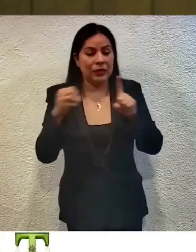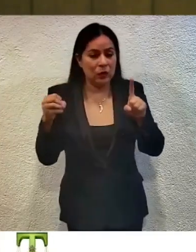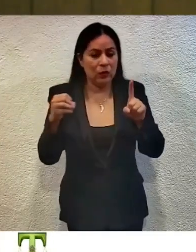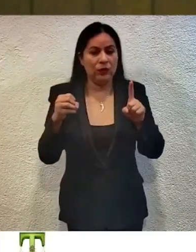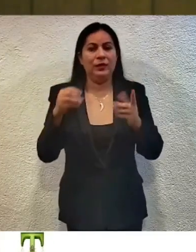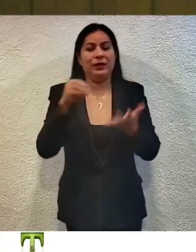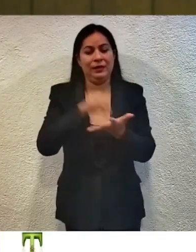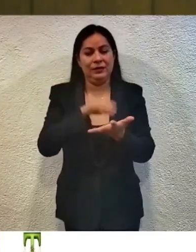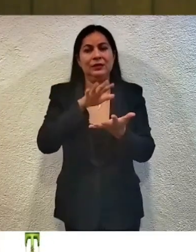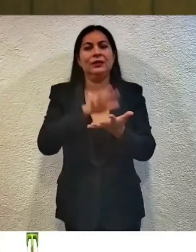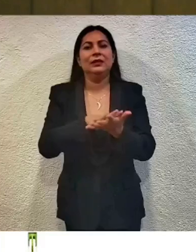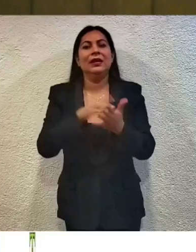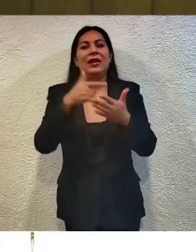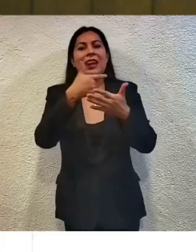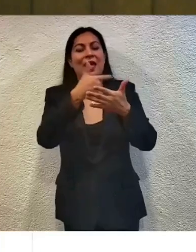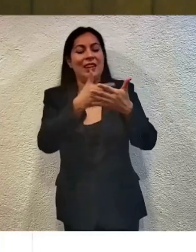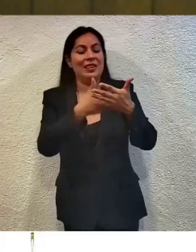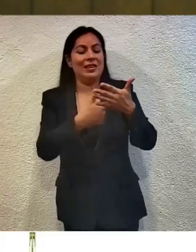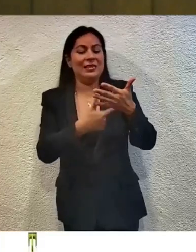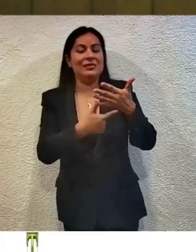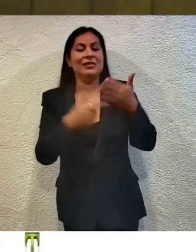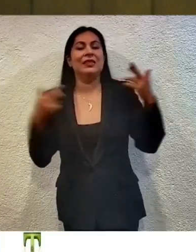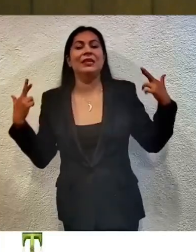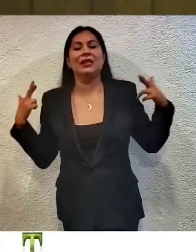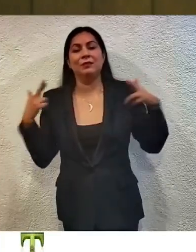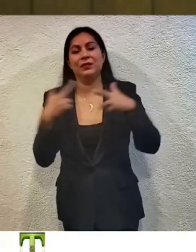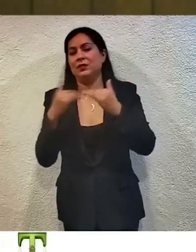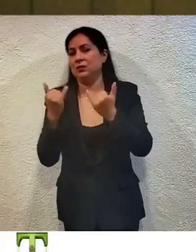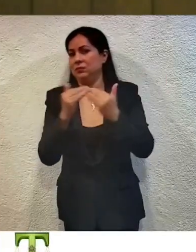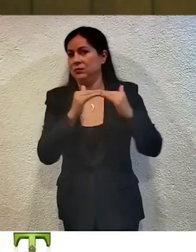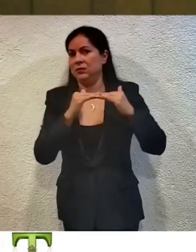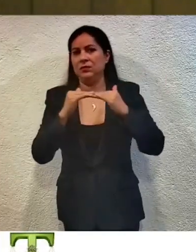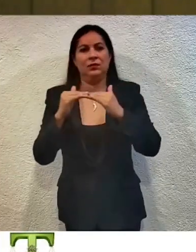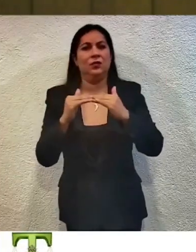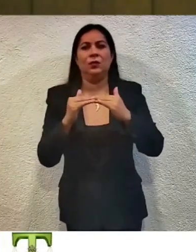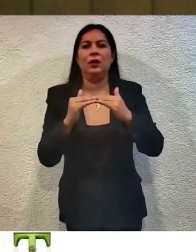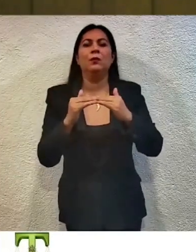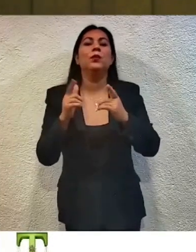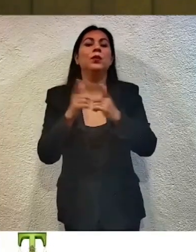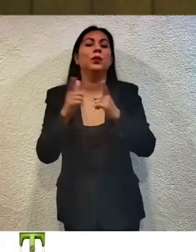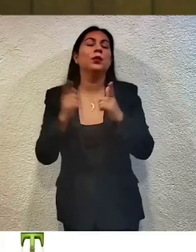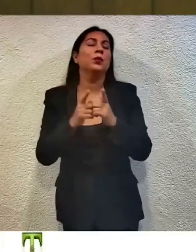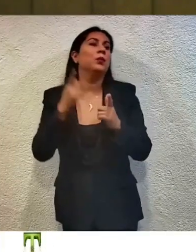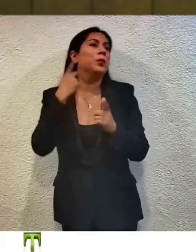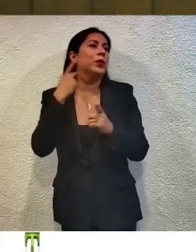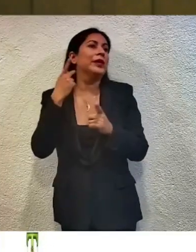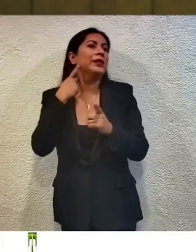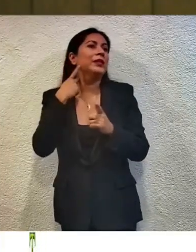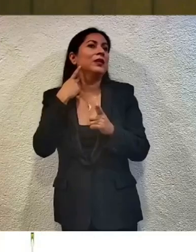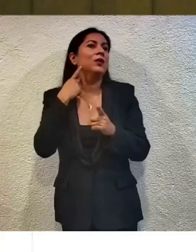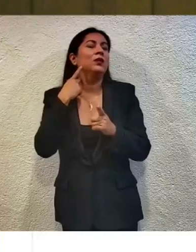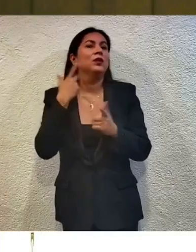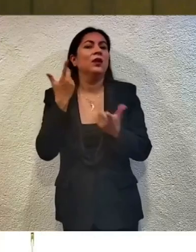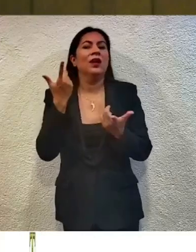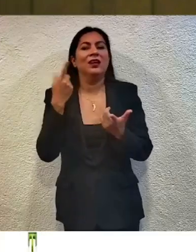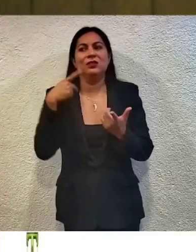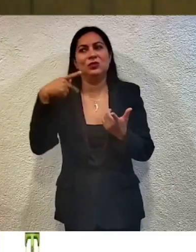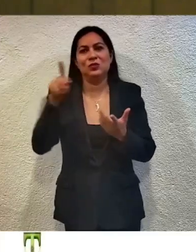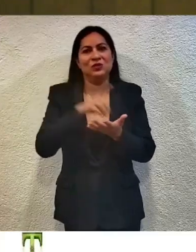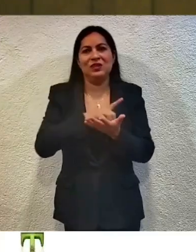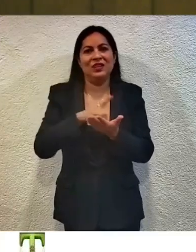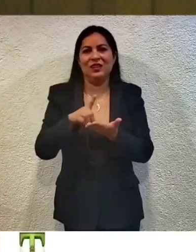se registraron en la lista de representación proporcional por partido político a la luz de su